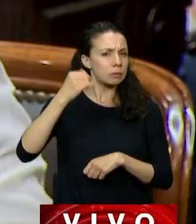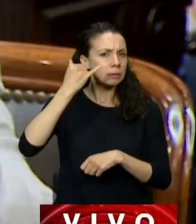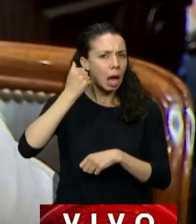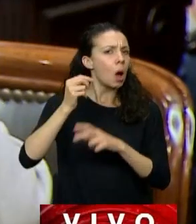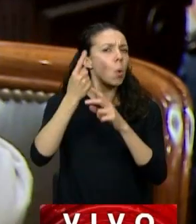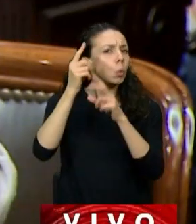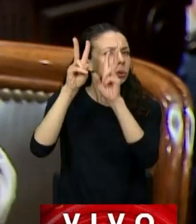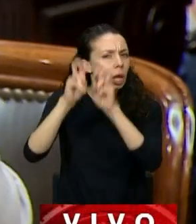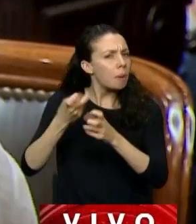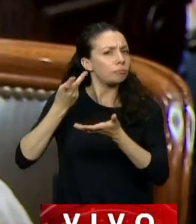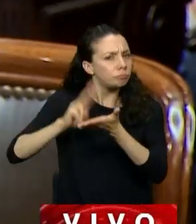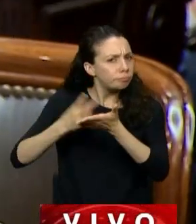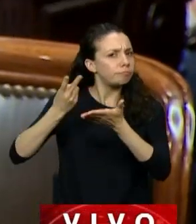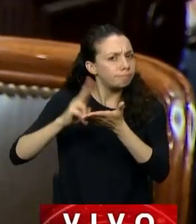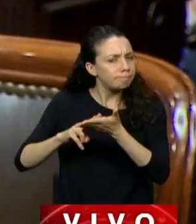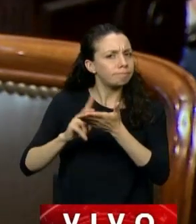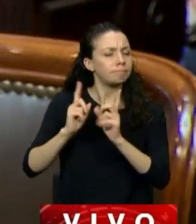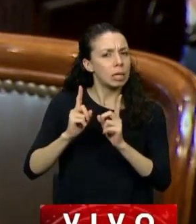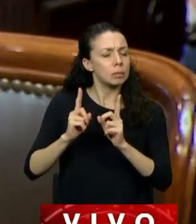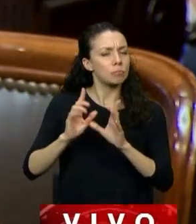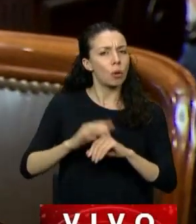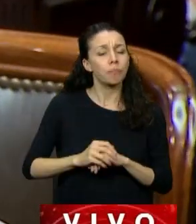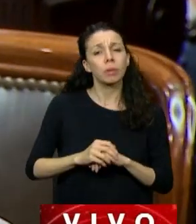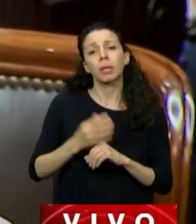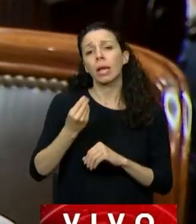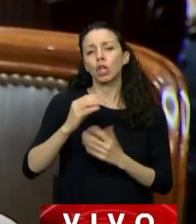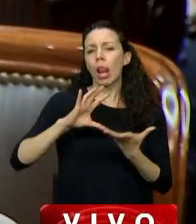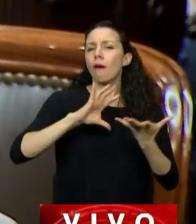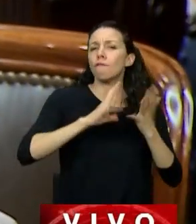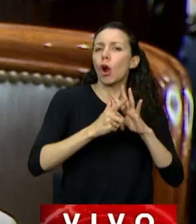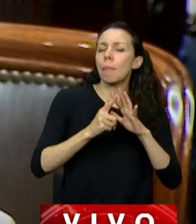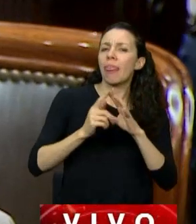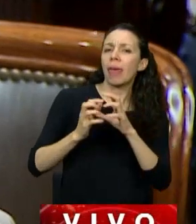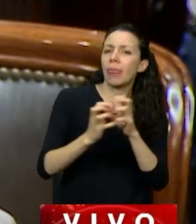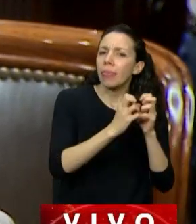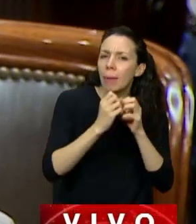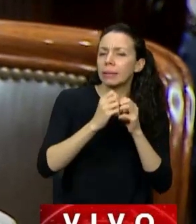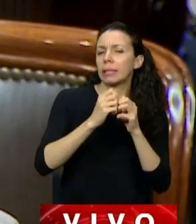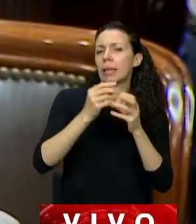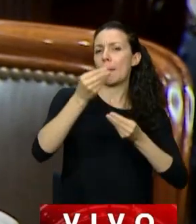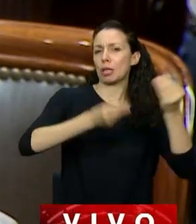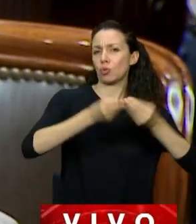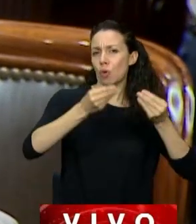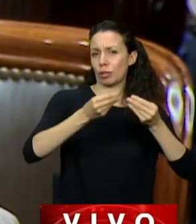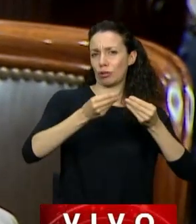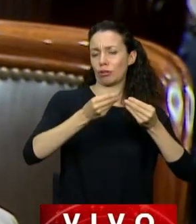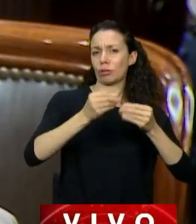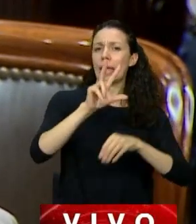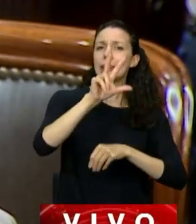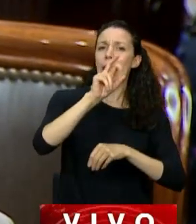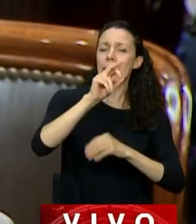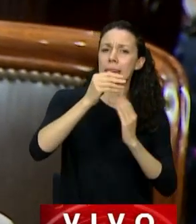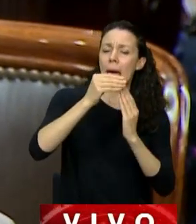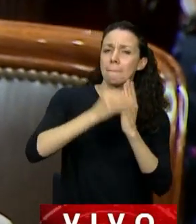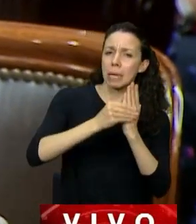acá, que tiene que ver con el modo en que hemos discutido el presupuesto este año, sobre los más de 30